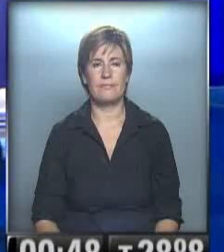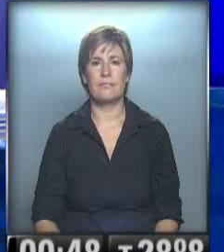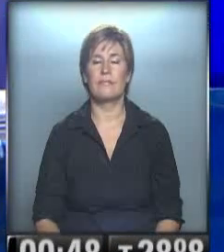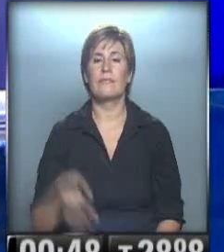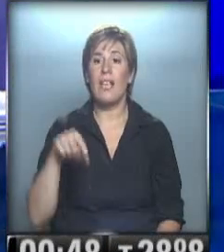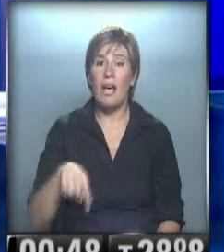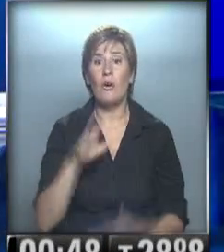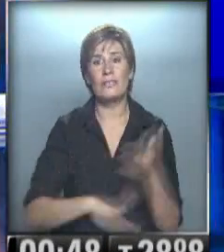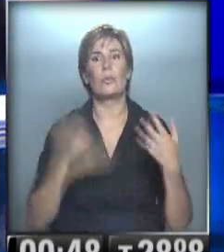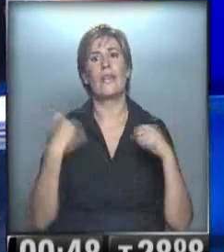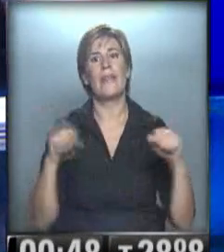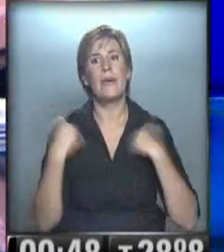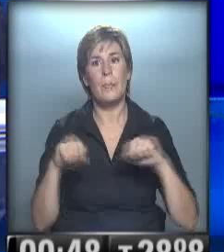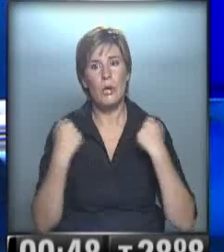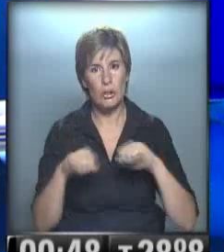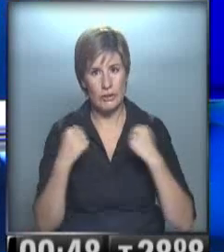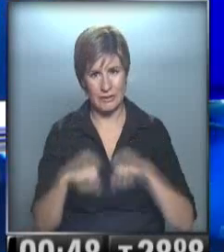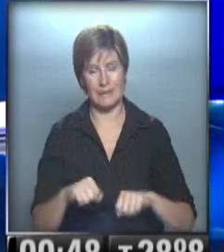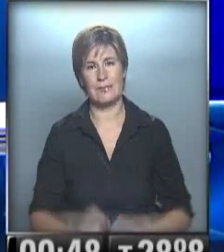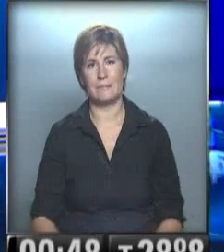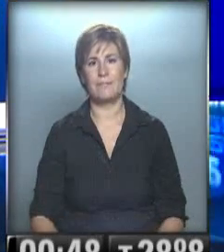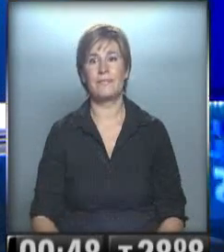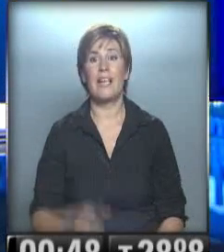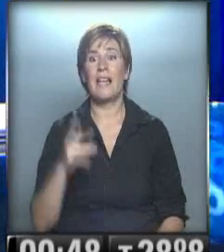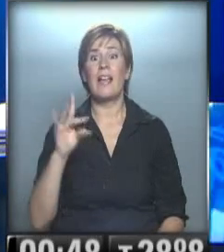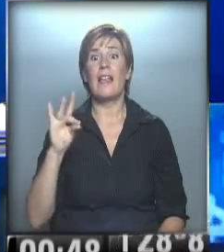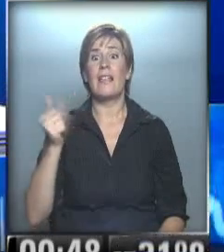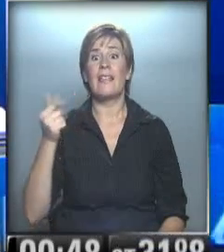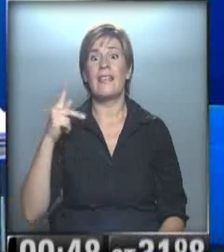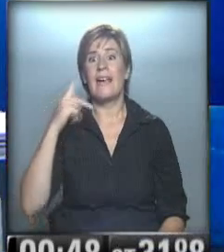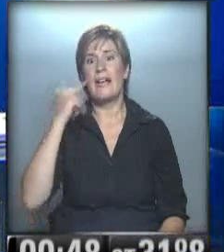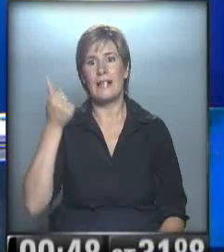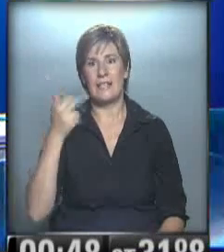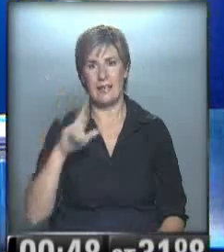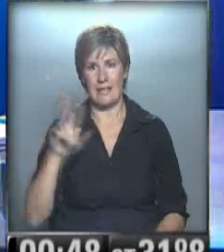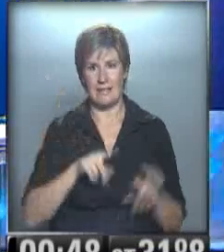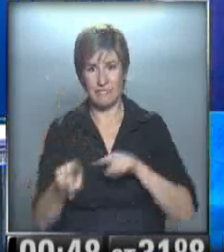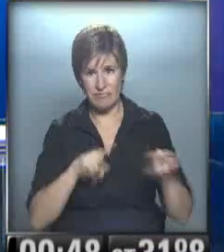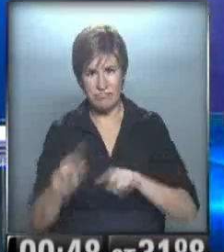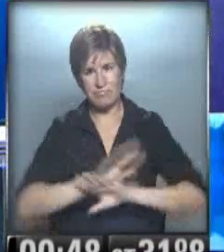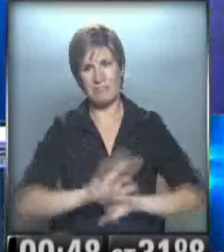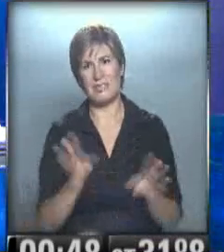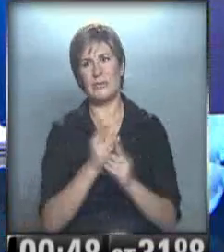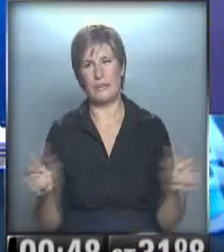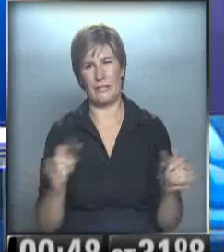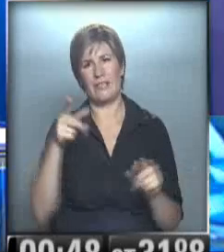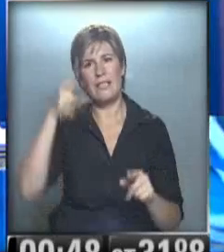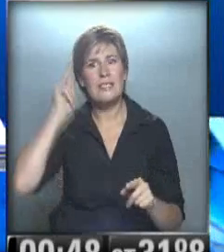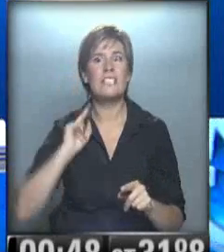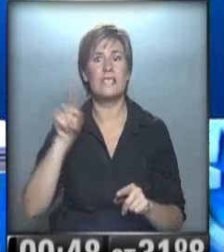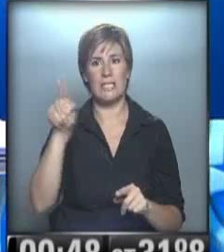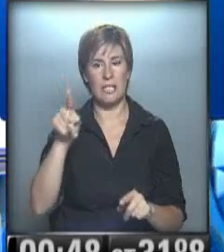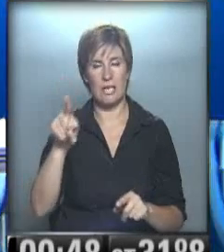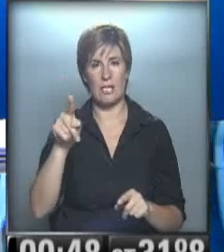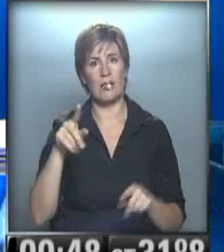Hablamos de deportes, hablamos que se terminó el Dakar, se terminó en Valparaíso, en Chile. Estamos hablando, obviamente, de una de las competencias